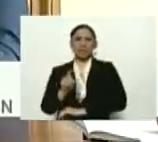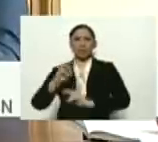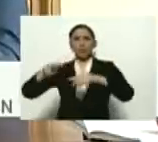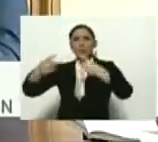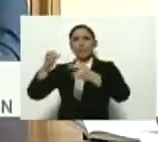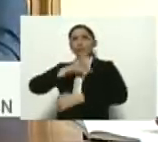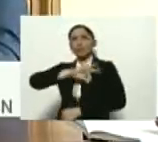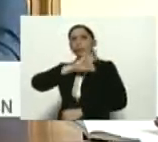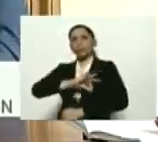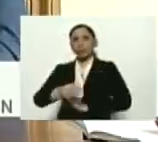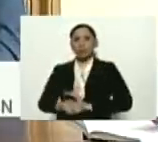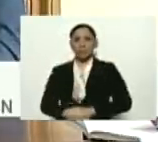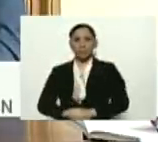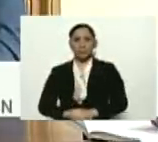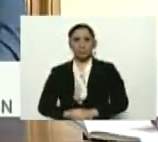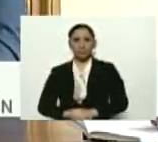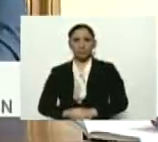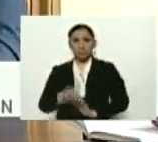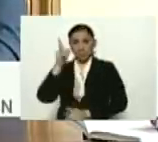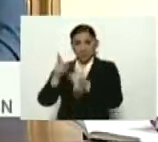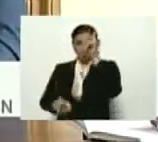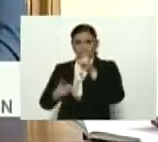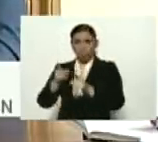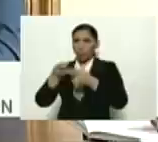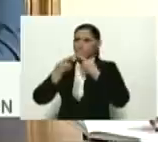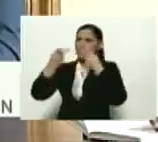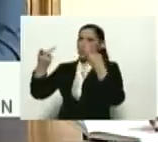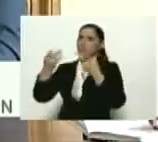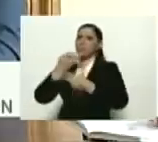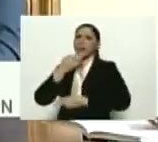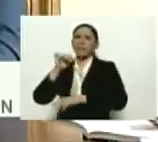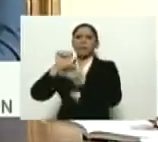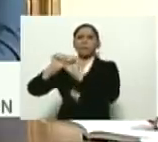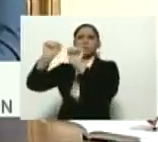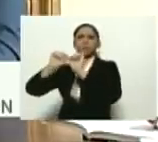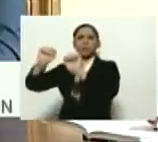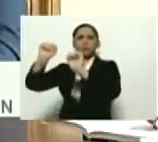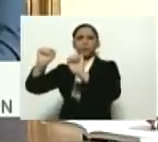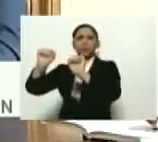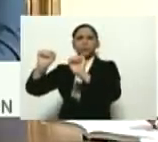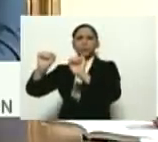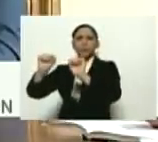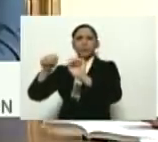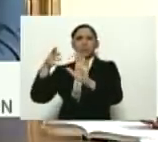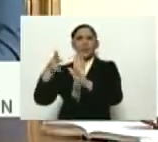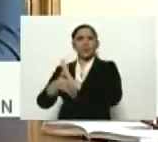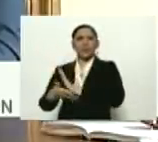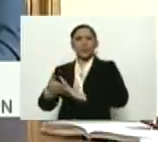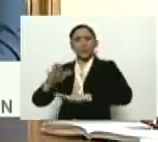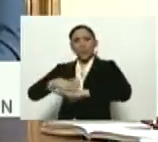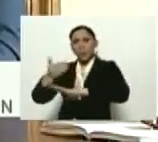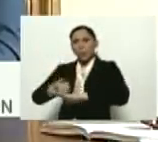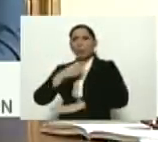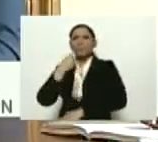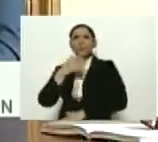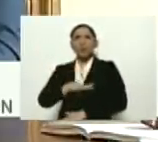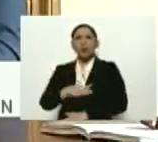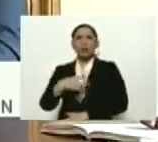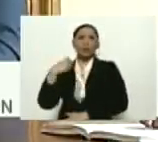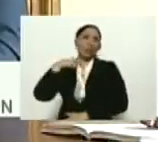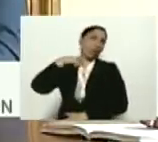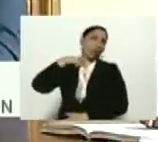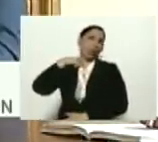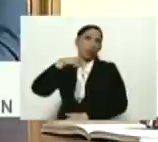sociedad. Algunos han planteado que las protestas con motivo del asesinato brutal de George